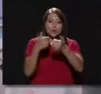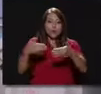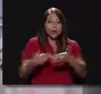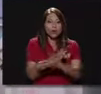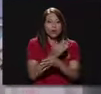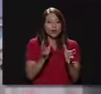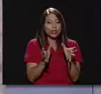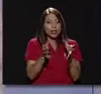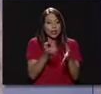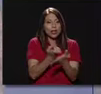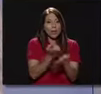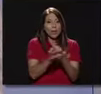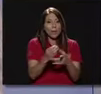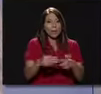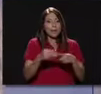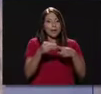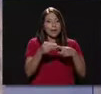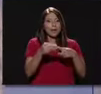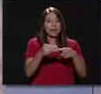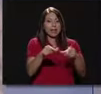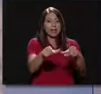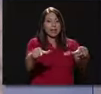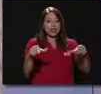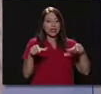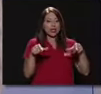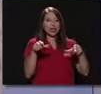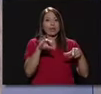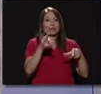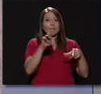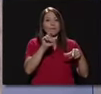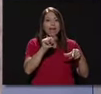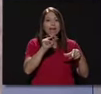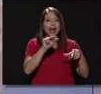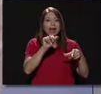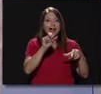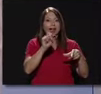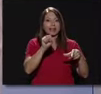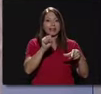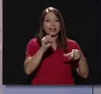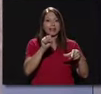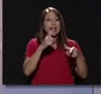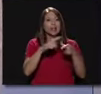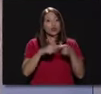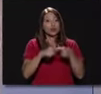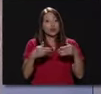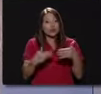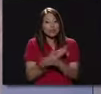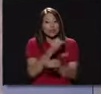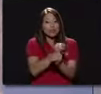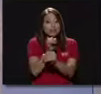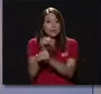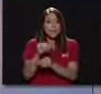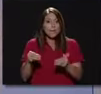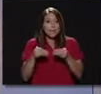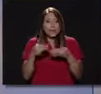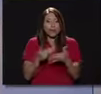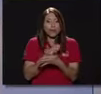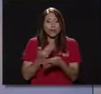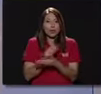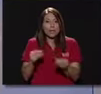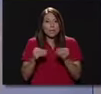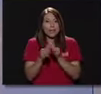economía, que era principalmente el sector de las zonas francas. Entonces tenemos una institucionalidad bastante novedosa, más eficiente, que